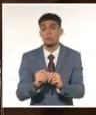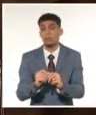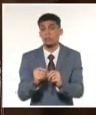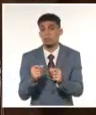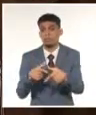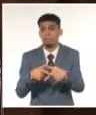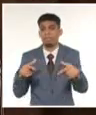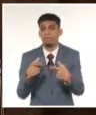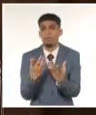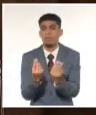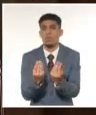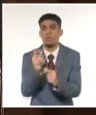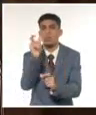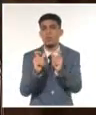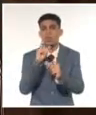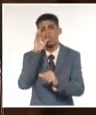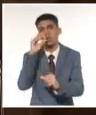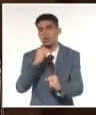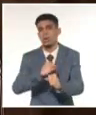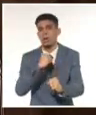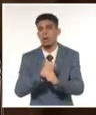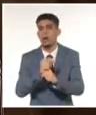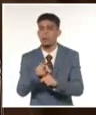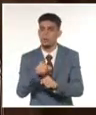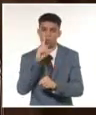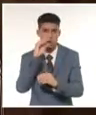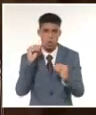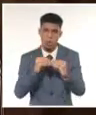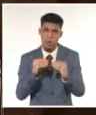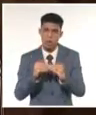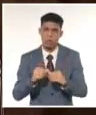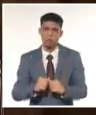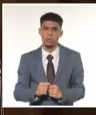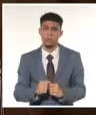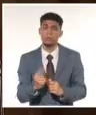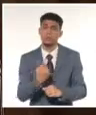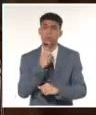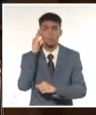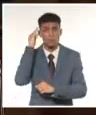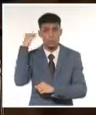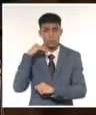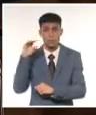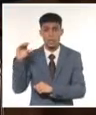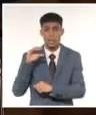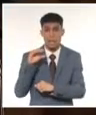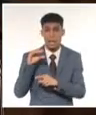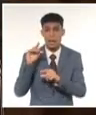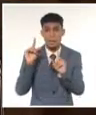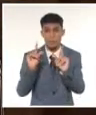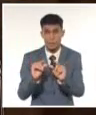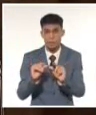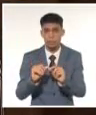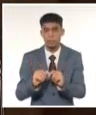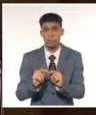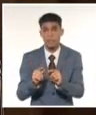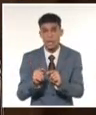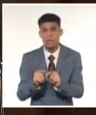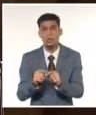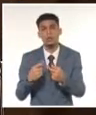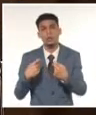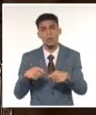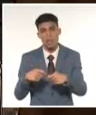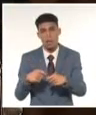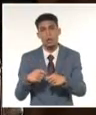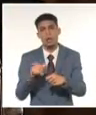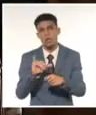bienestar y aumentar, cuando sea posible, los salarios mínimos y pensiones sin que ello signifique un incremento de la